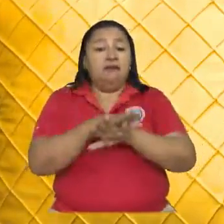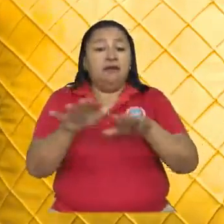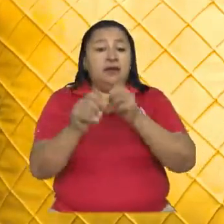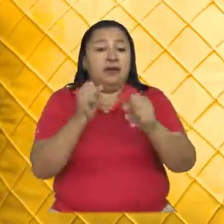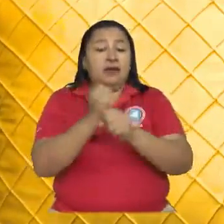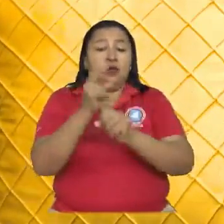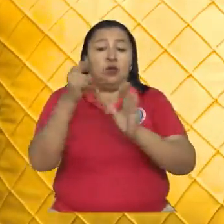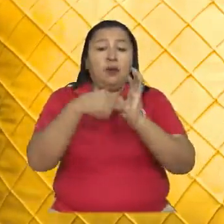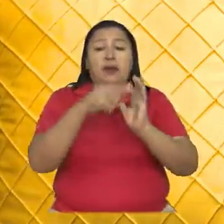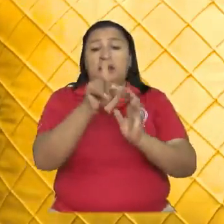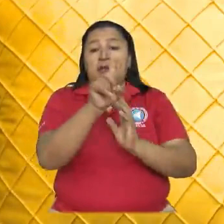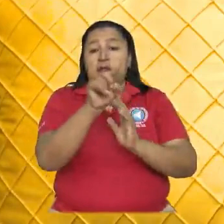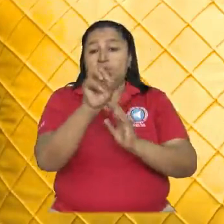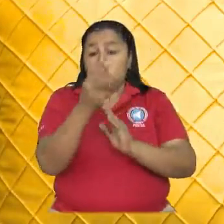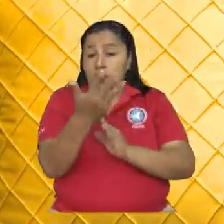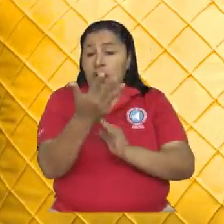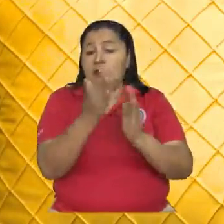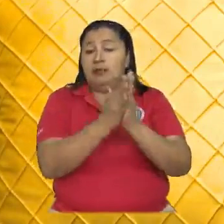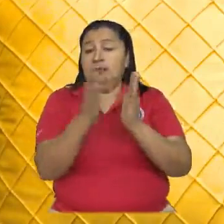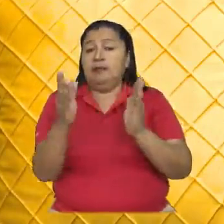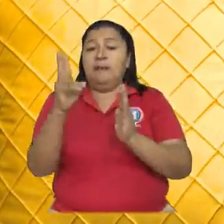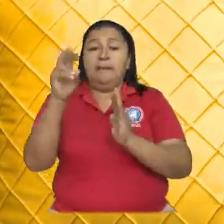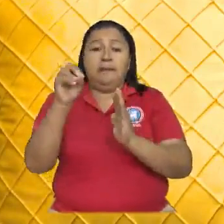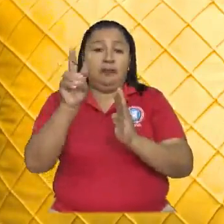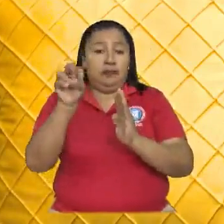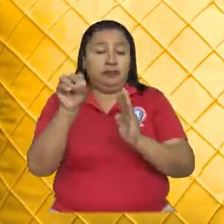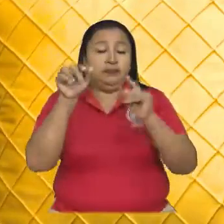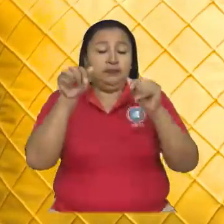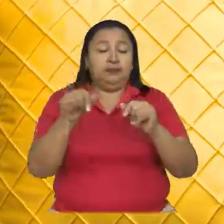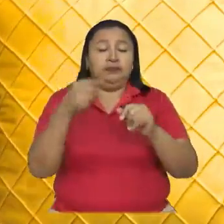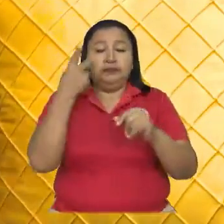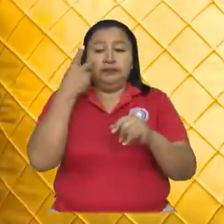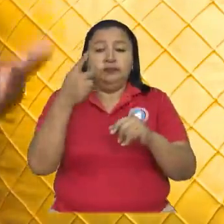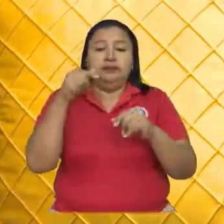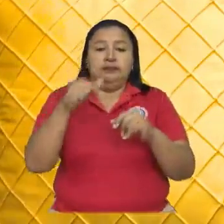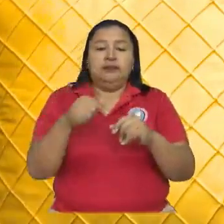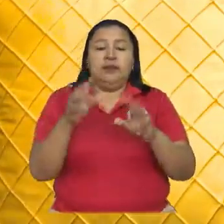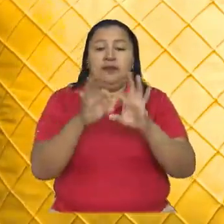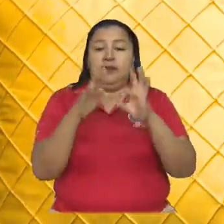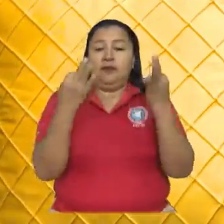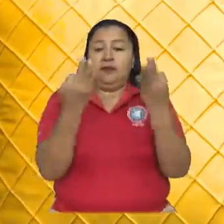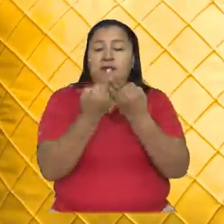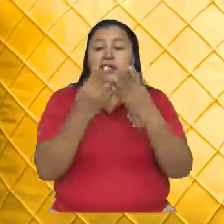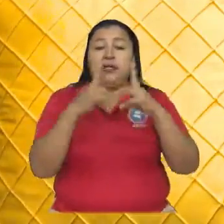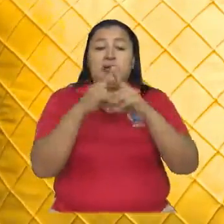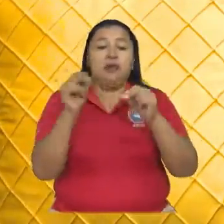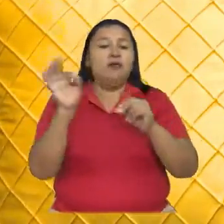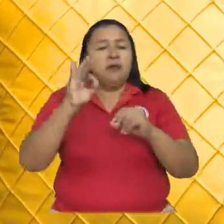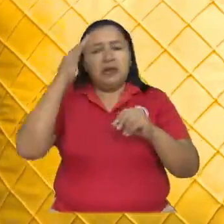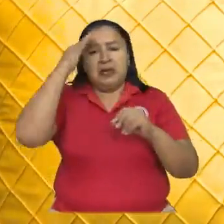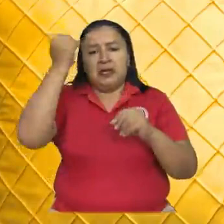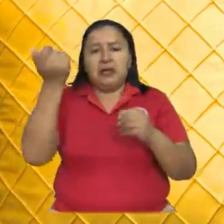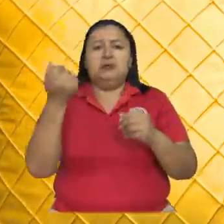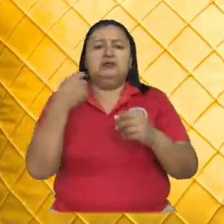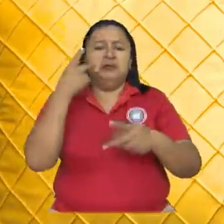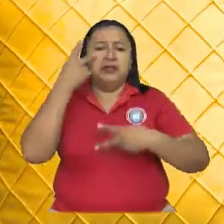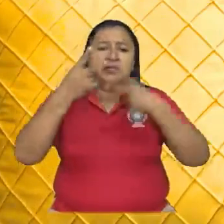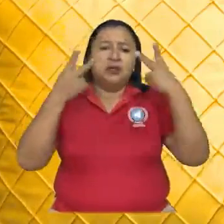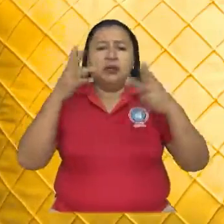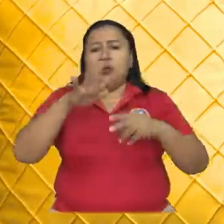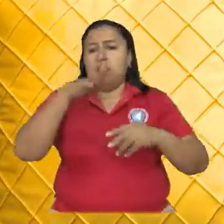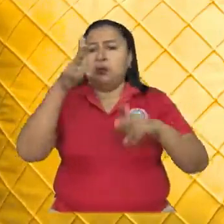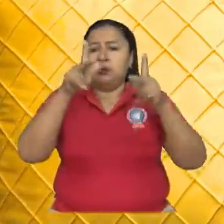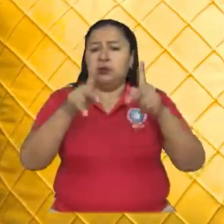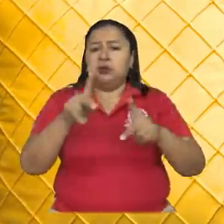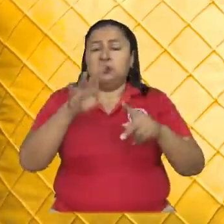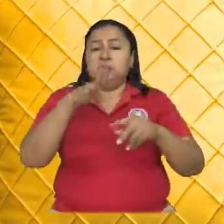del 2020, ¿no? Vimos a que las familias nicaragüenses en general, con los visitantes de otras